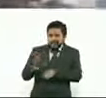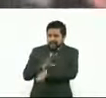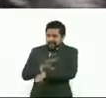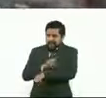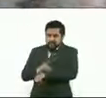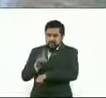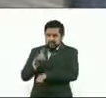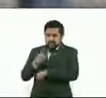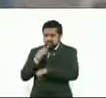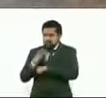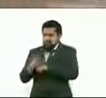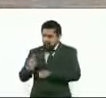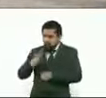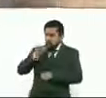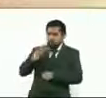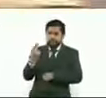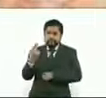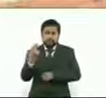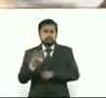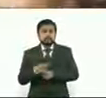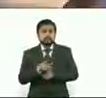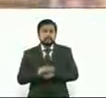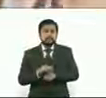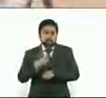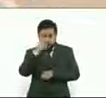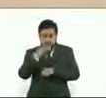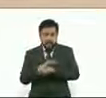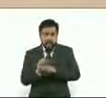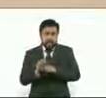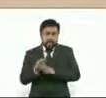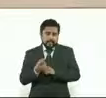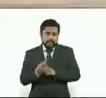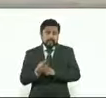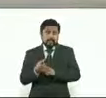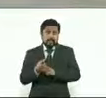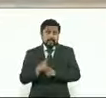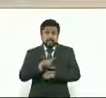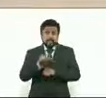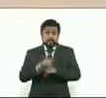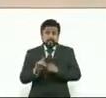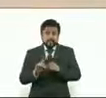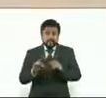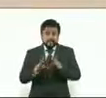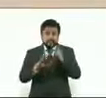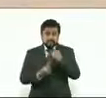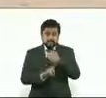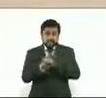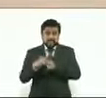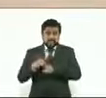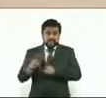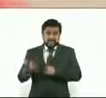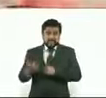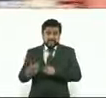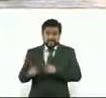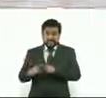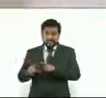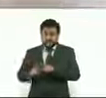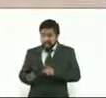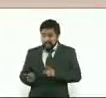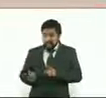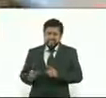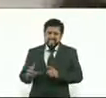durante todo el maratón. Es importante hacerlo para evitar precisamente llegue a ese punto cuando el músculo se queda